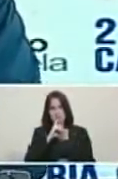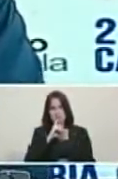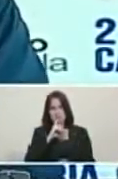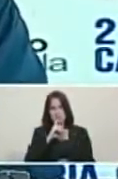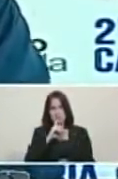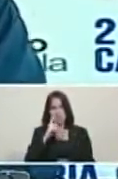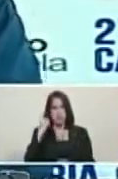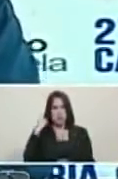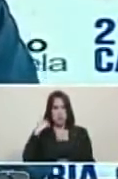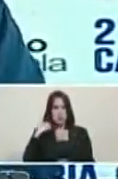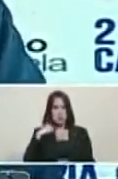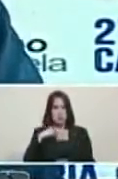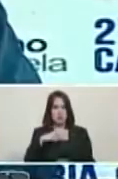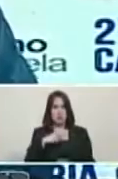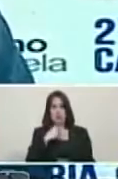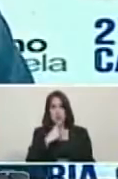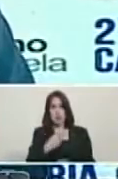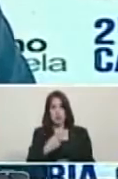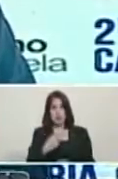que iba a decir Israel.